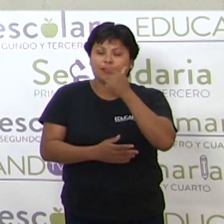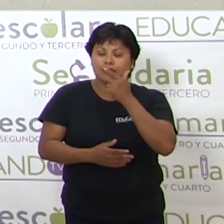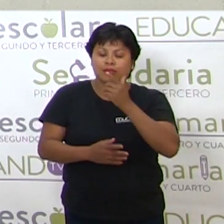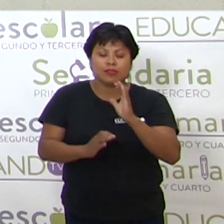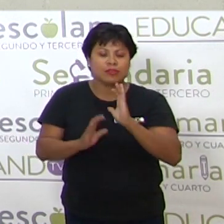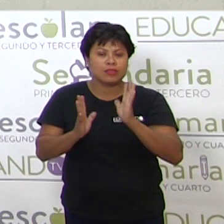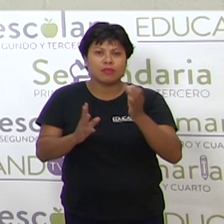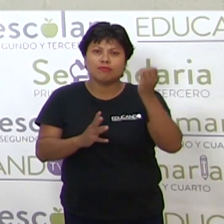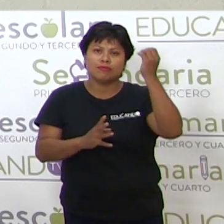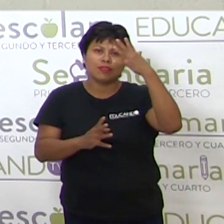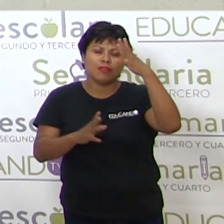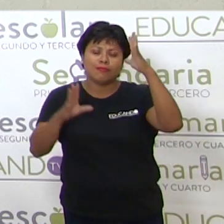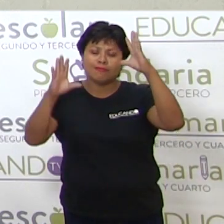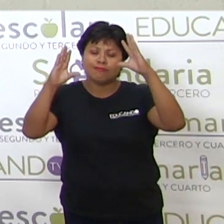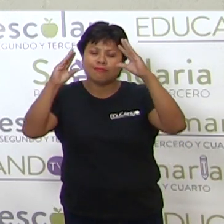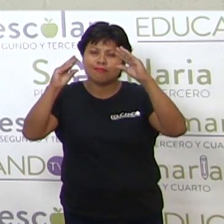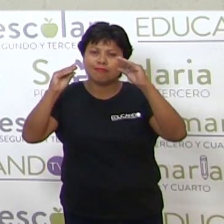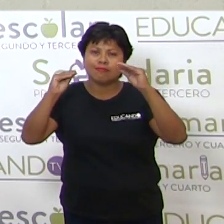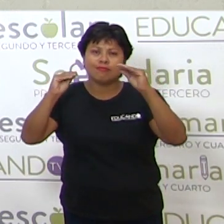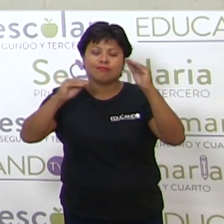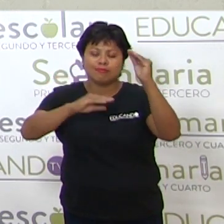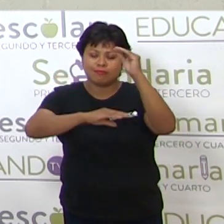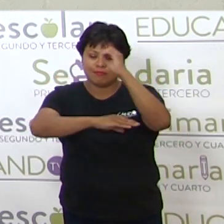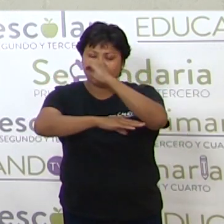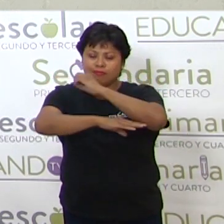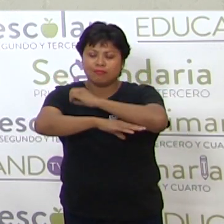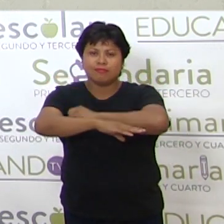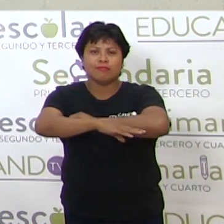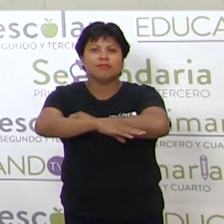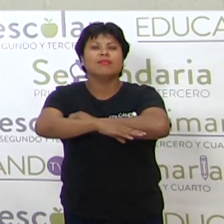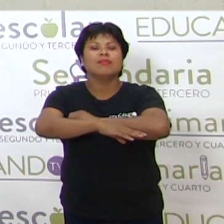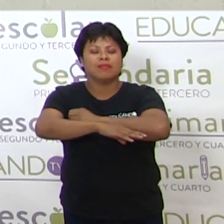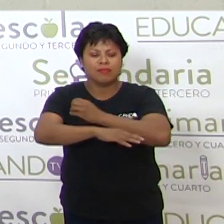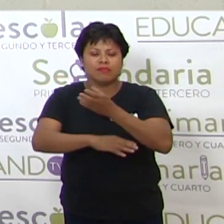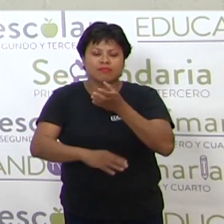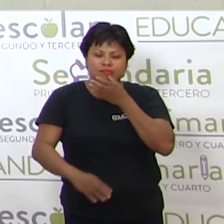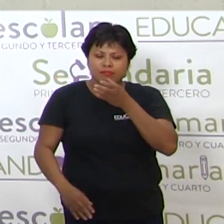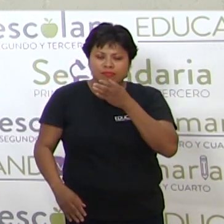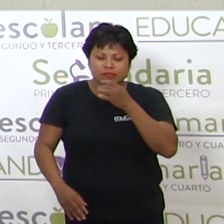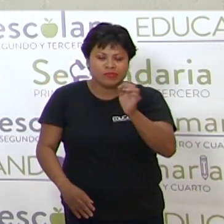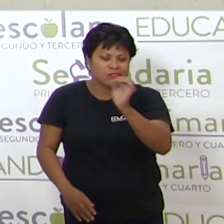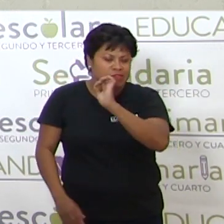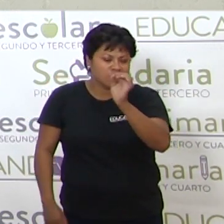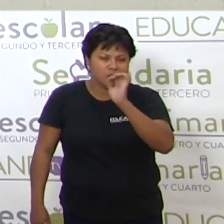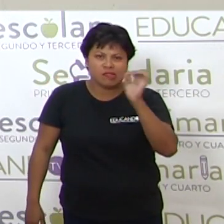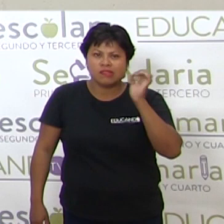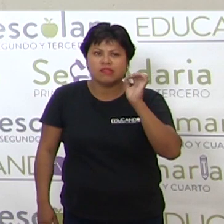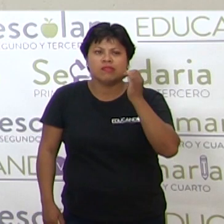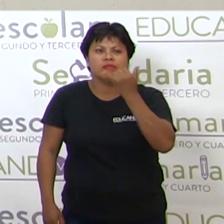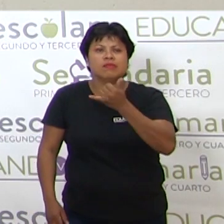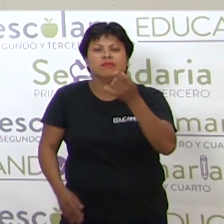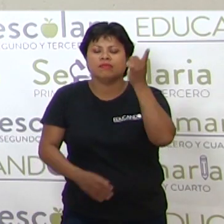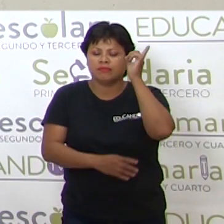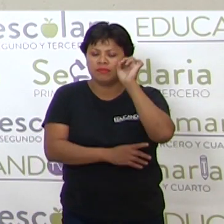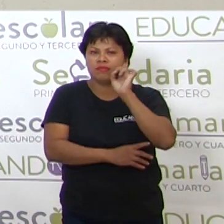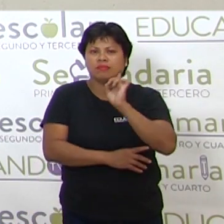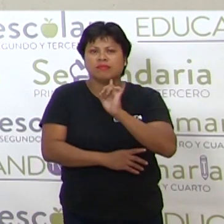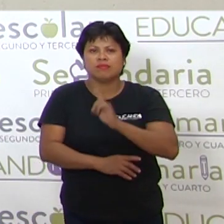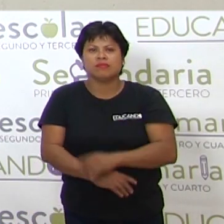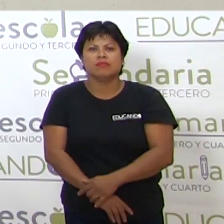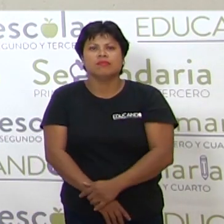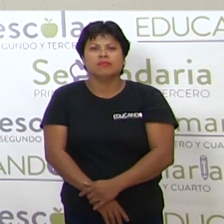cuando ya no hay sol bien se no se cepilla los dientes y se fue a dormir